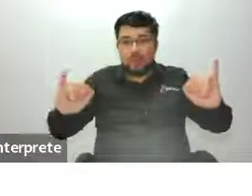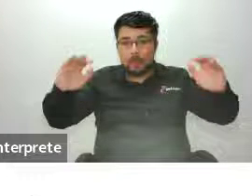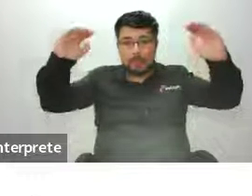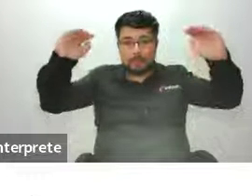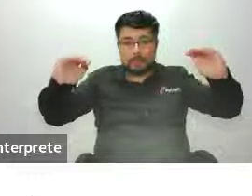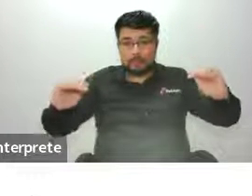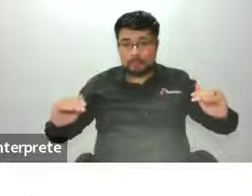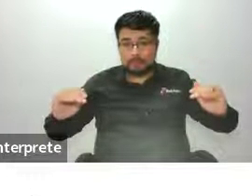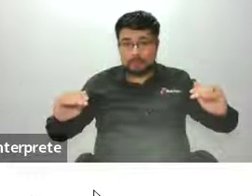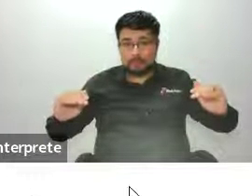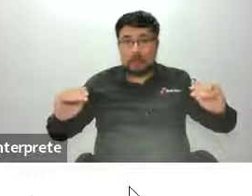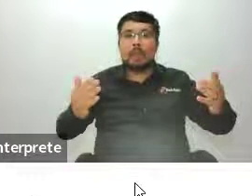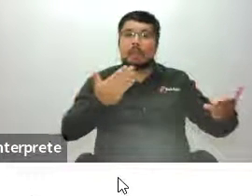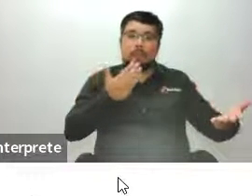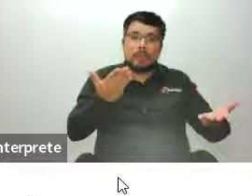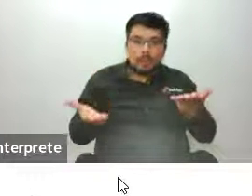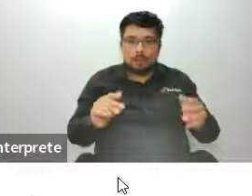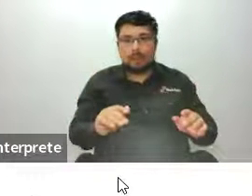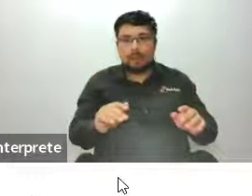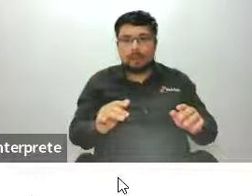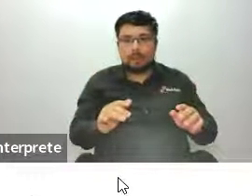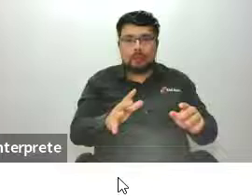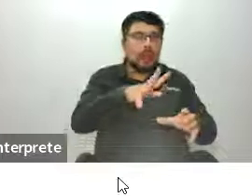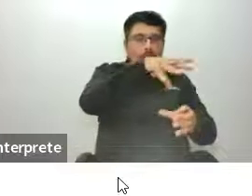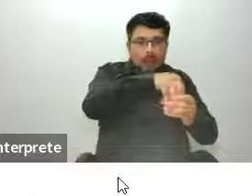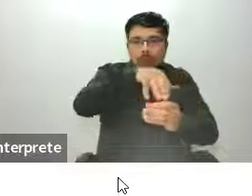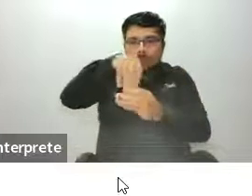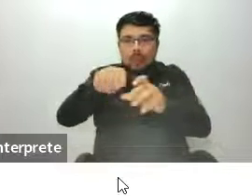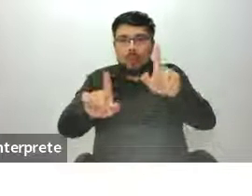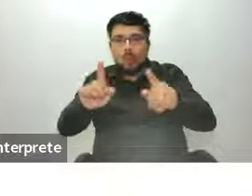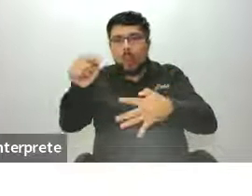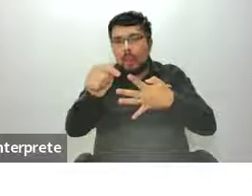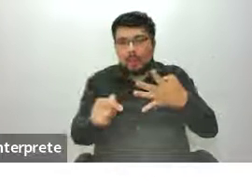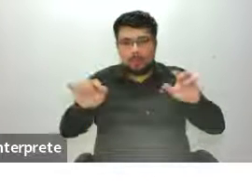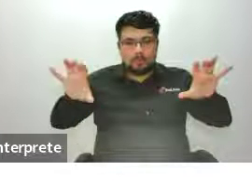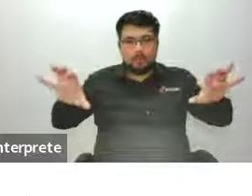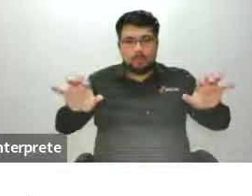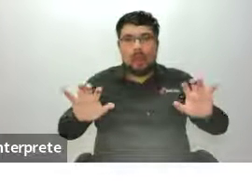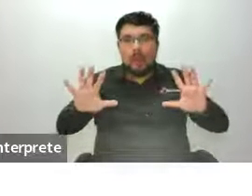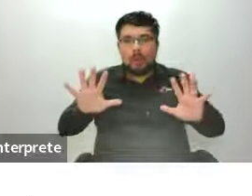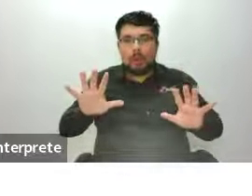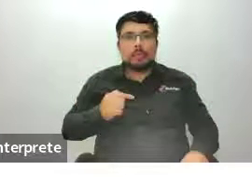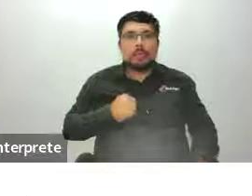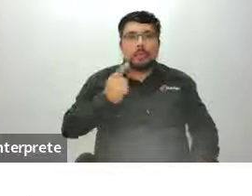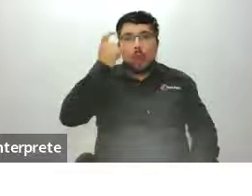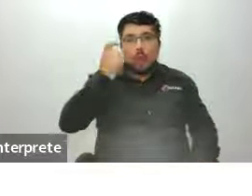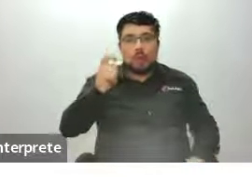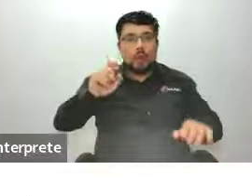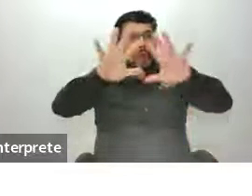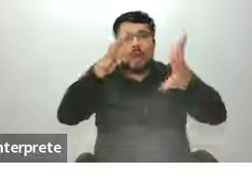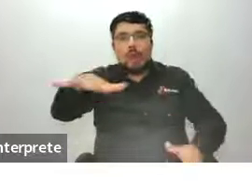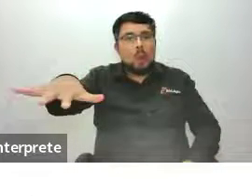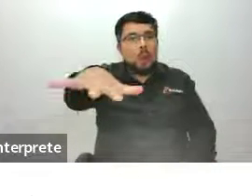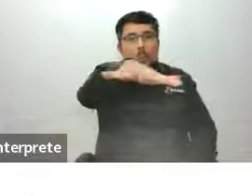y constituye alguno de los elementos. Ahora, si yo creo que el mundo se mueve principalmente a través de las